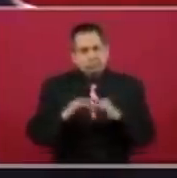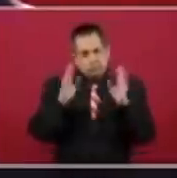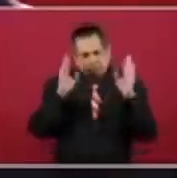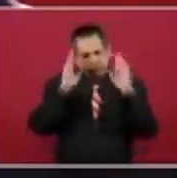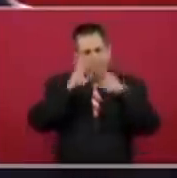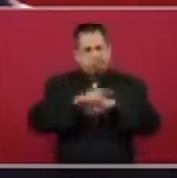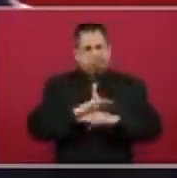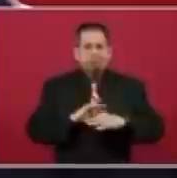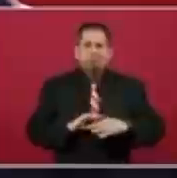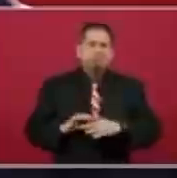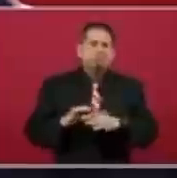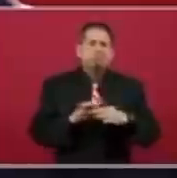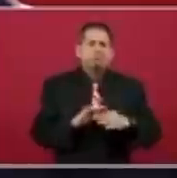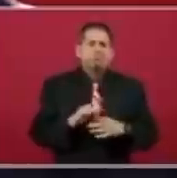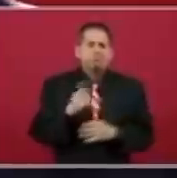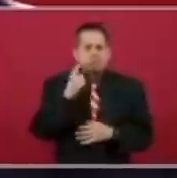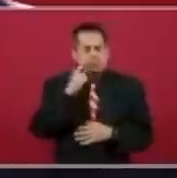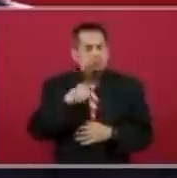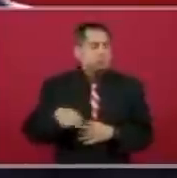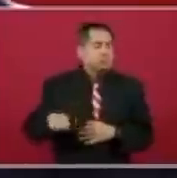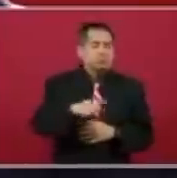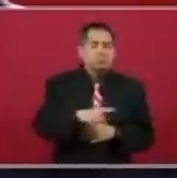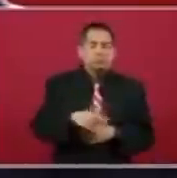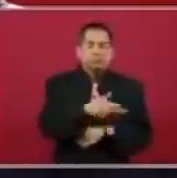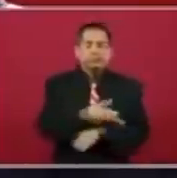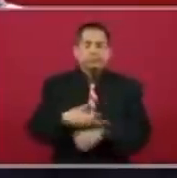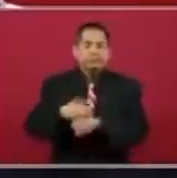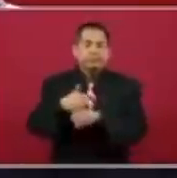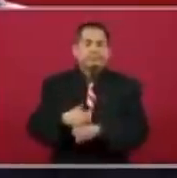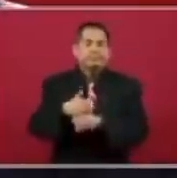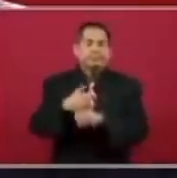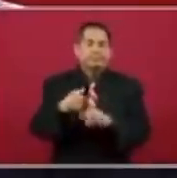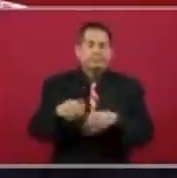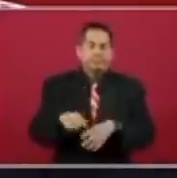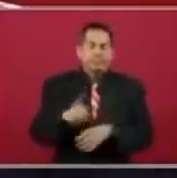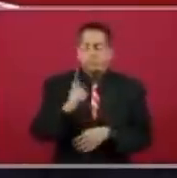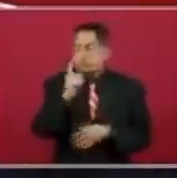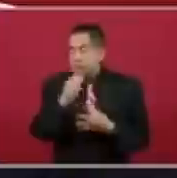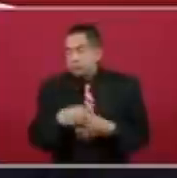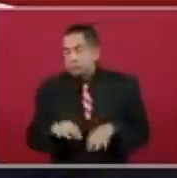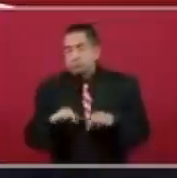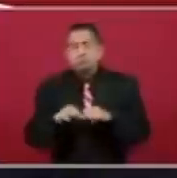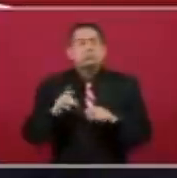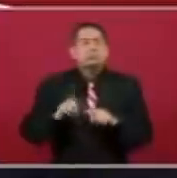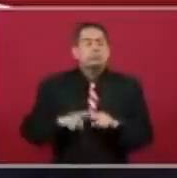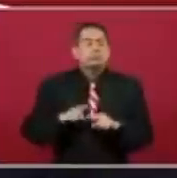para los familiares de víctimas, lo más importante